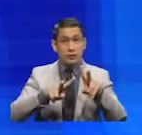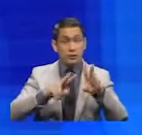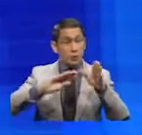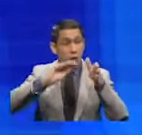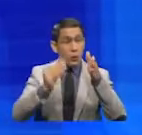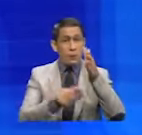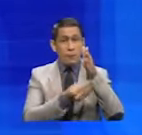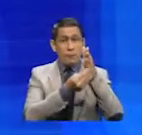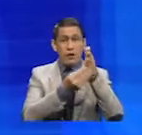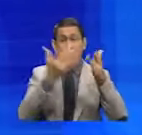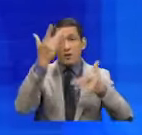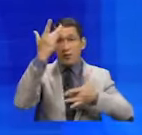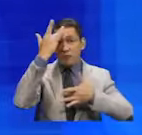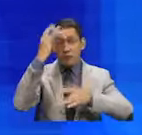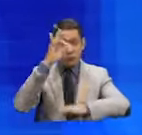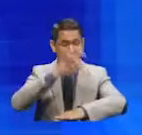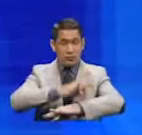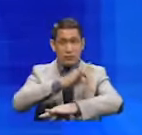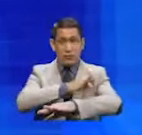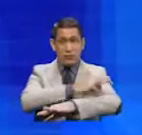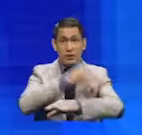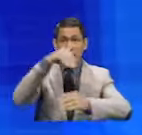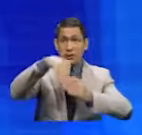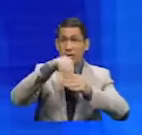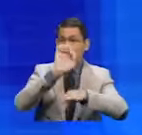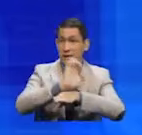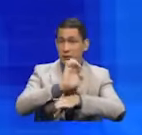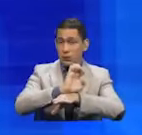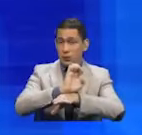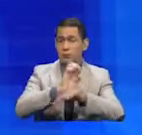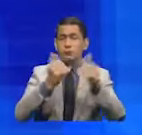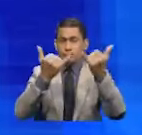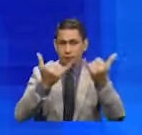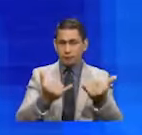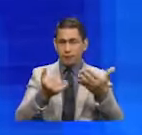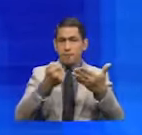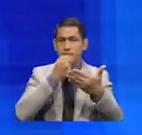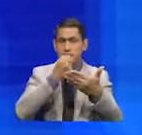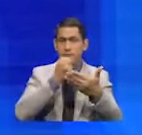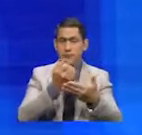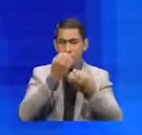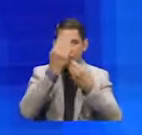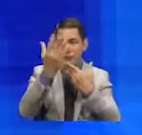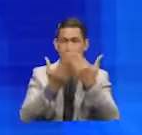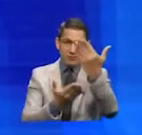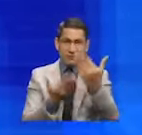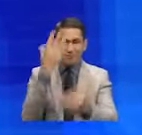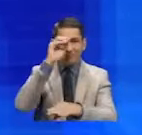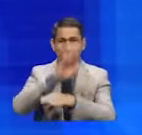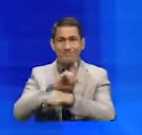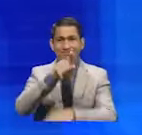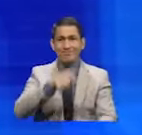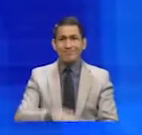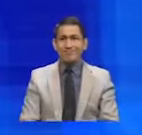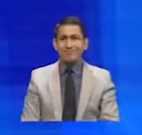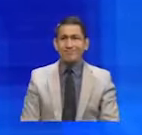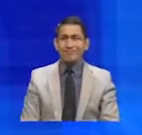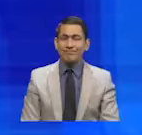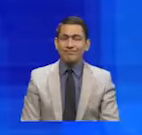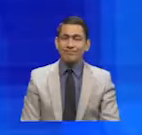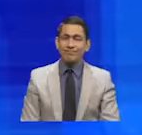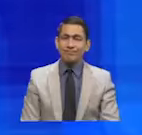los casos de dengue en el país. Lucero Llanos nos tiene a continuación un informe. Adelante, buenas tardes, Lucero.